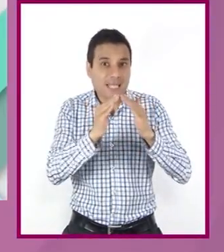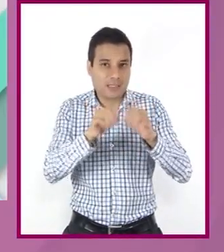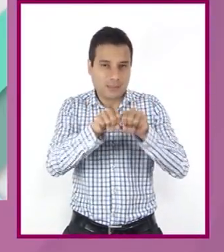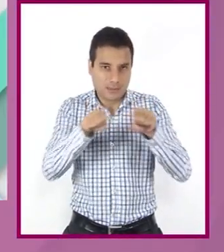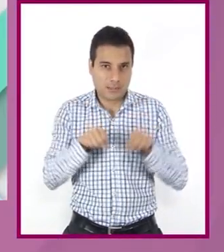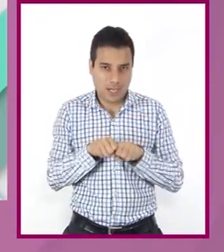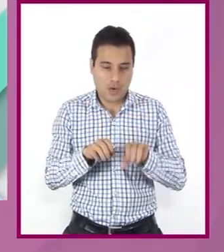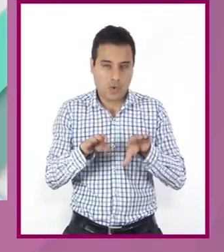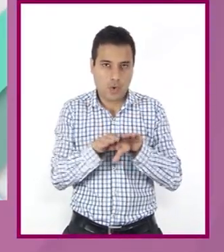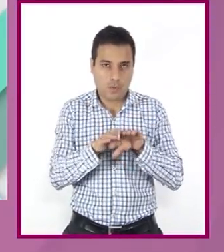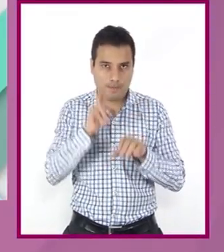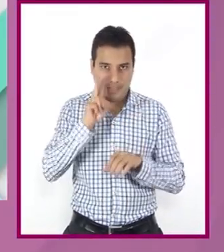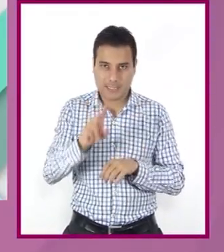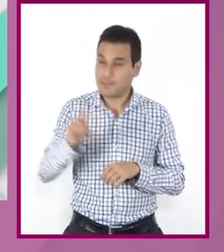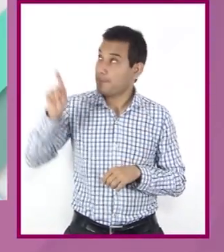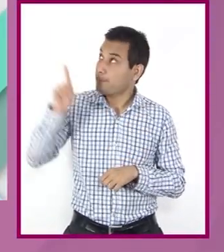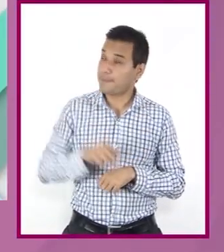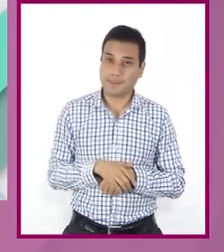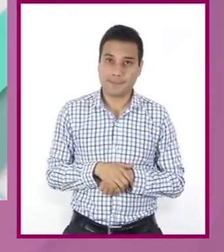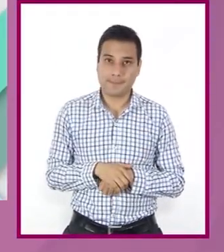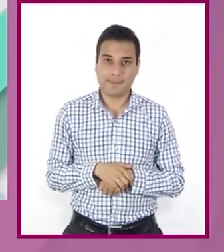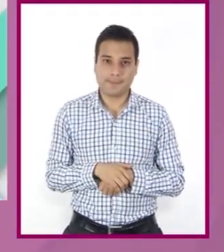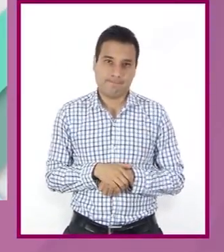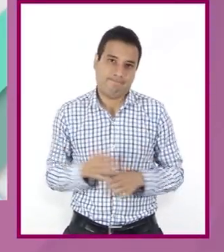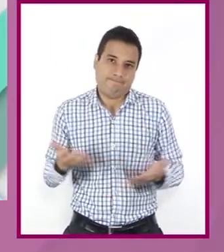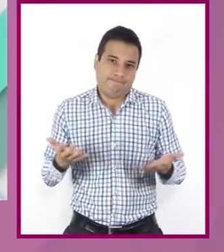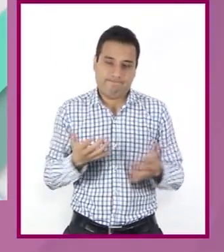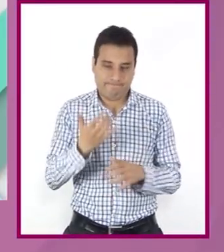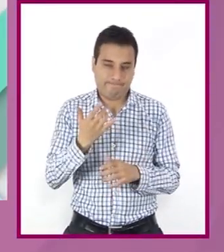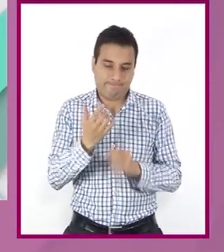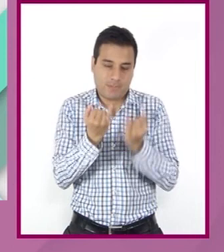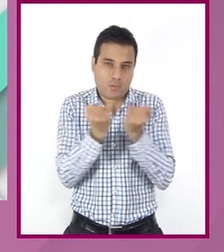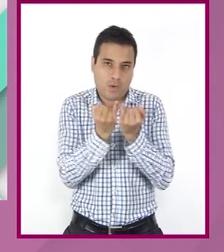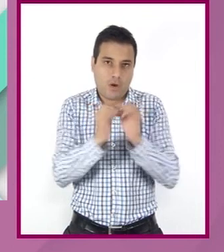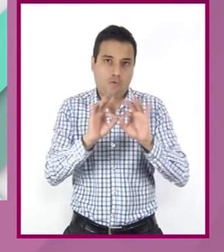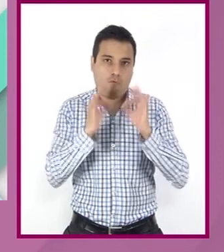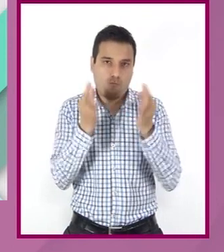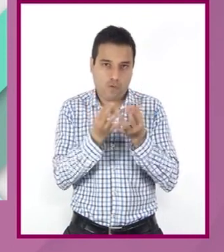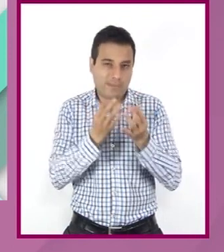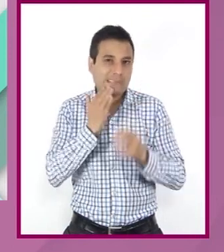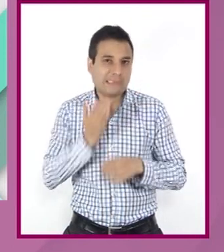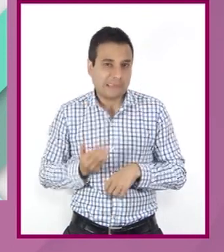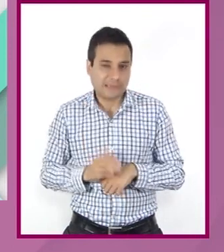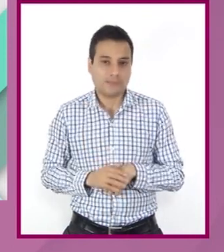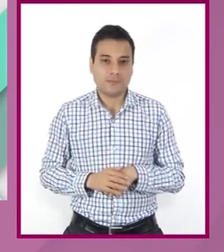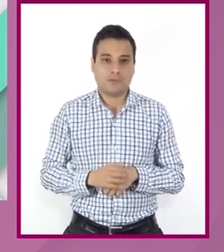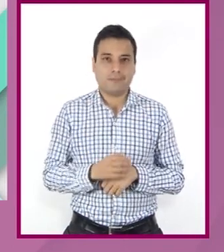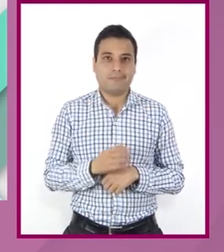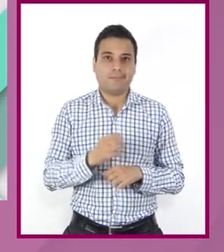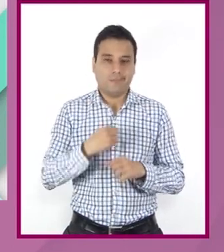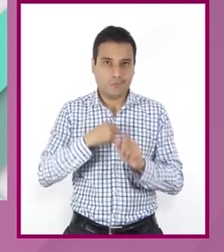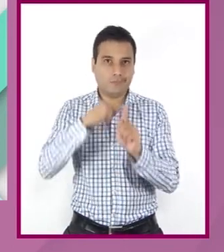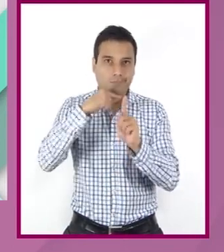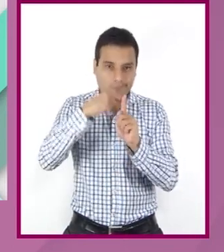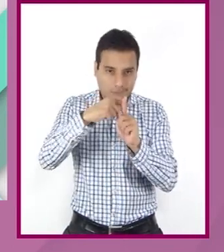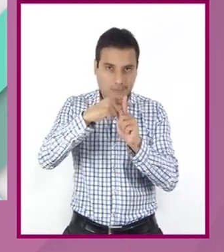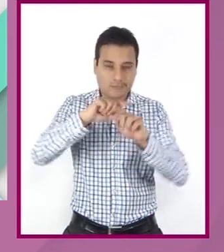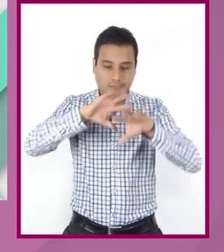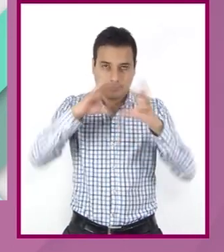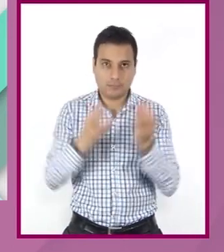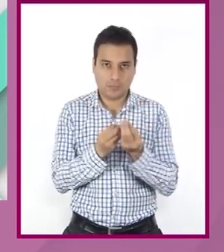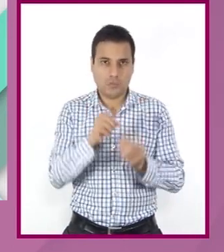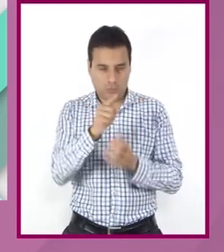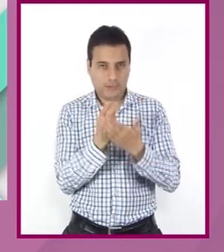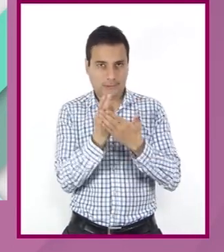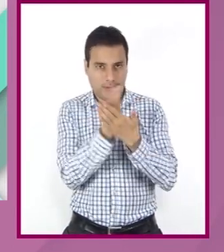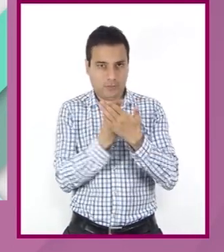Como pueden observar, la figura es la de un polígono irregular, por lo que habrá que sumar uno por uno todos sus lados. Dibujen la figura